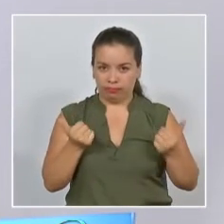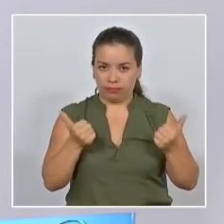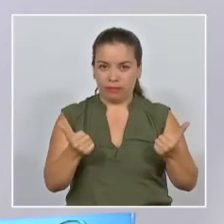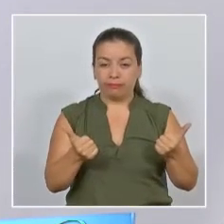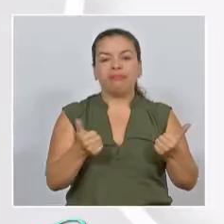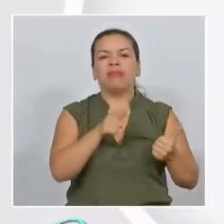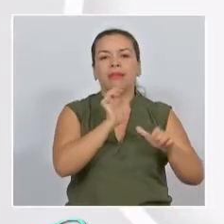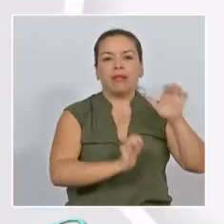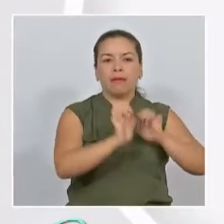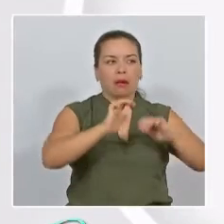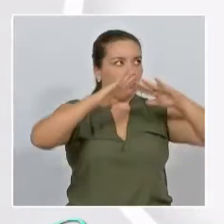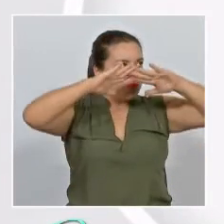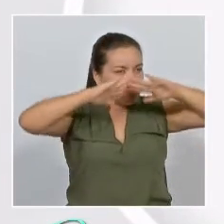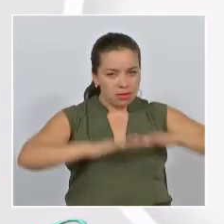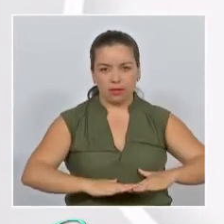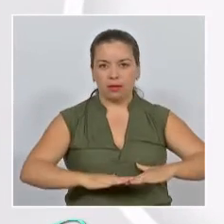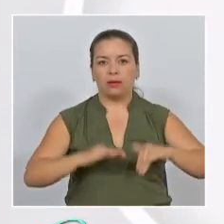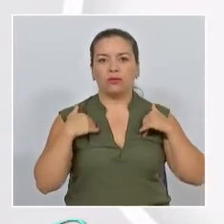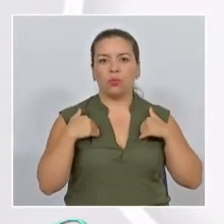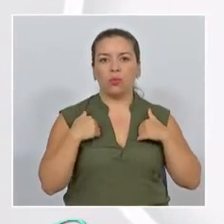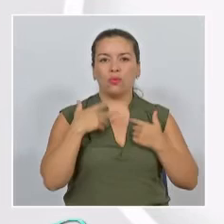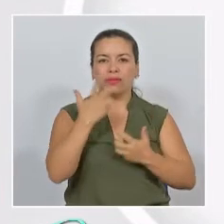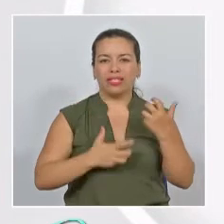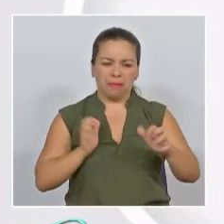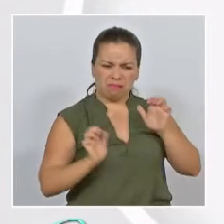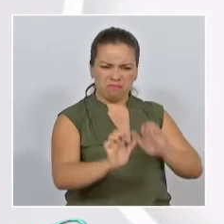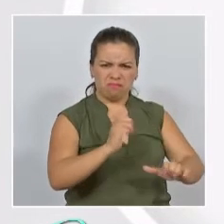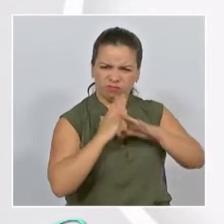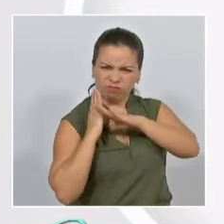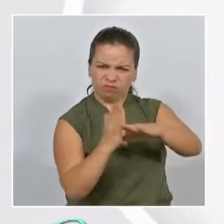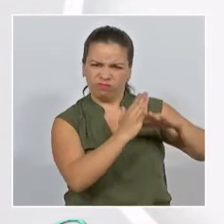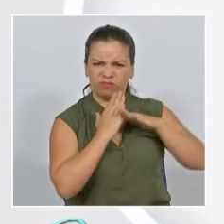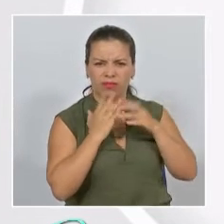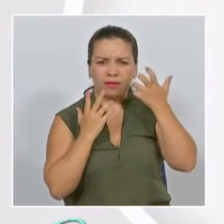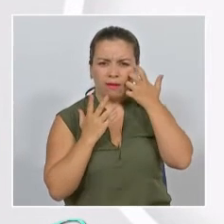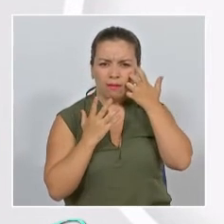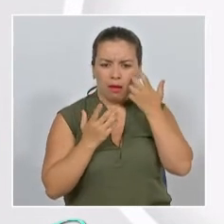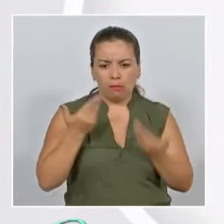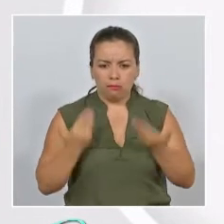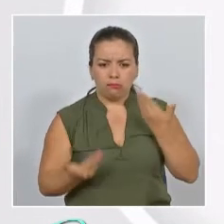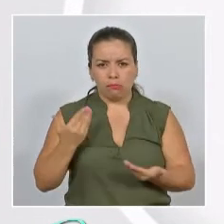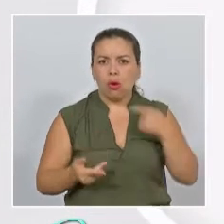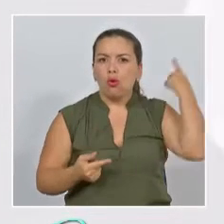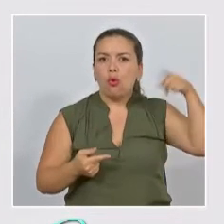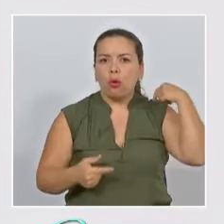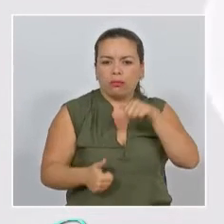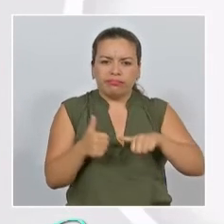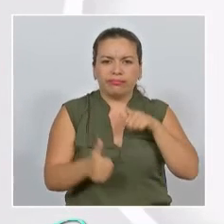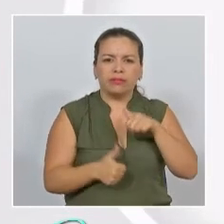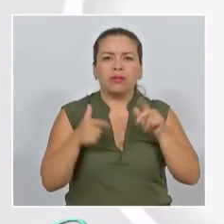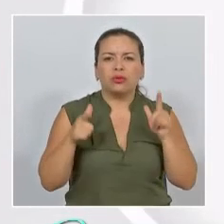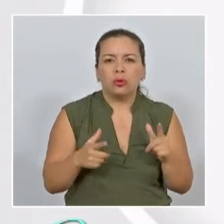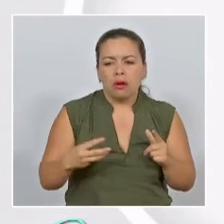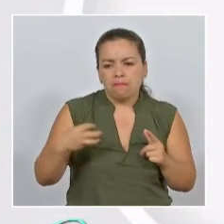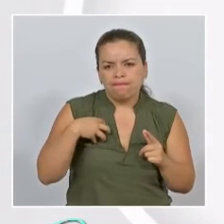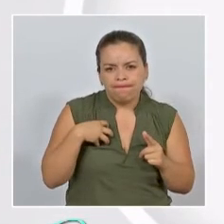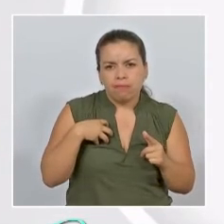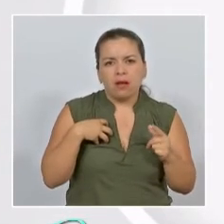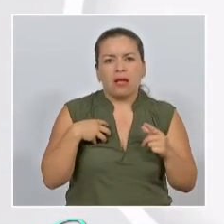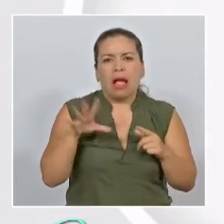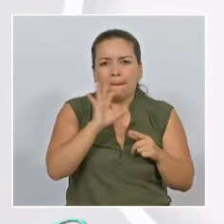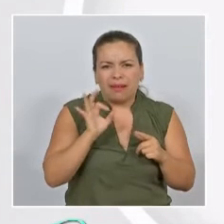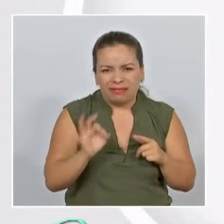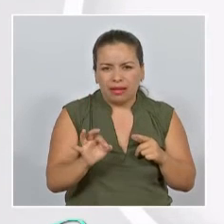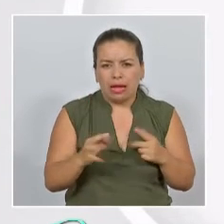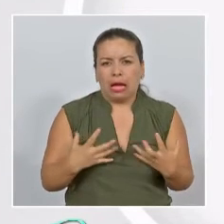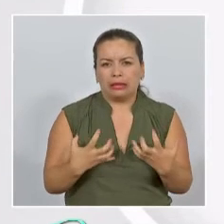defensas, se le altera el sistema inmunológico. Y cuando yo tengo alterado el sistema inmunológico, el hongo, el virus, las bacterias,